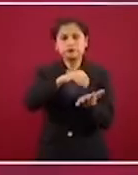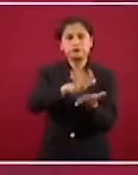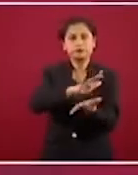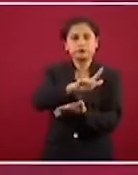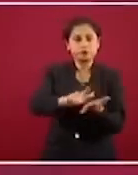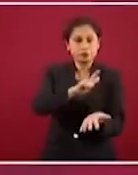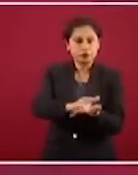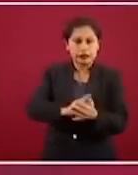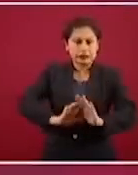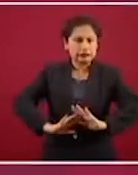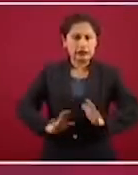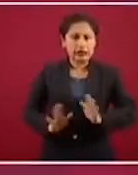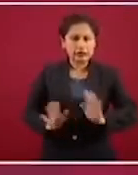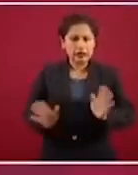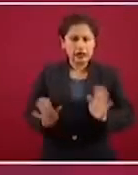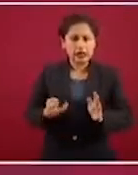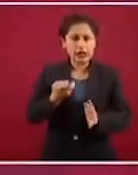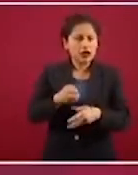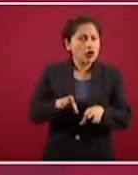presupuesto comprometido,